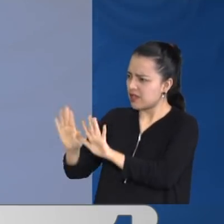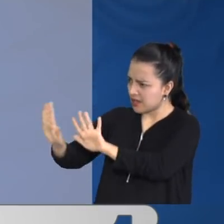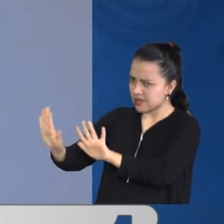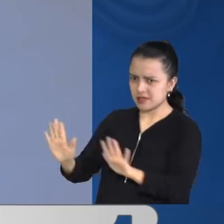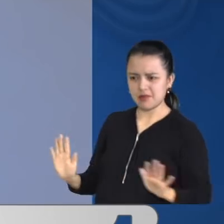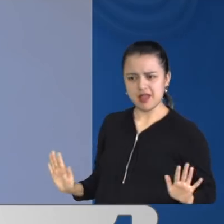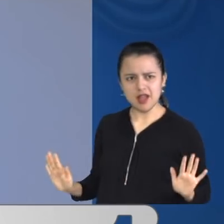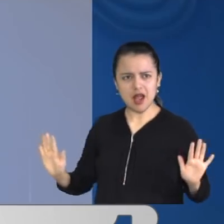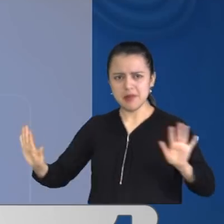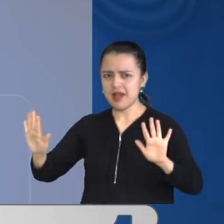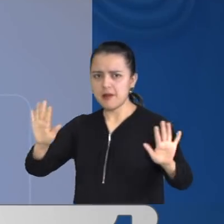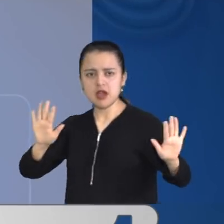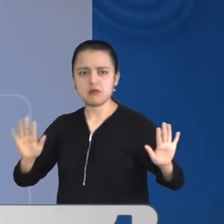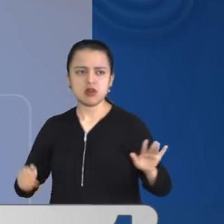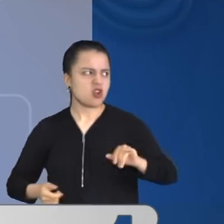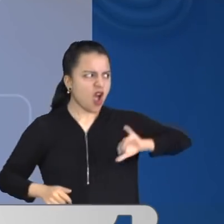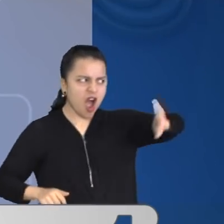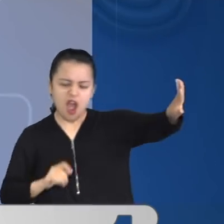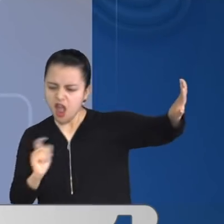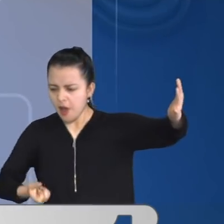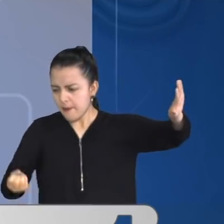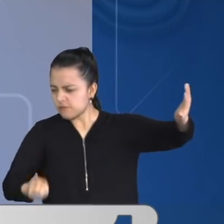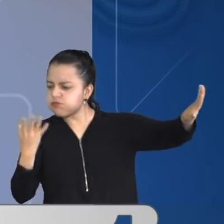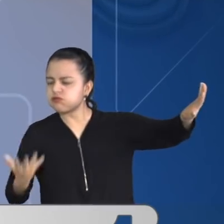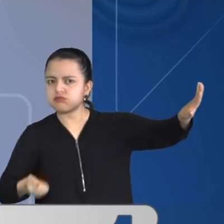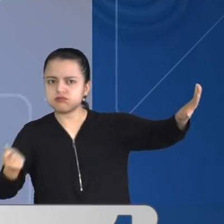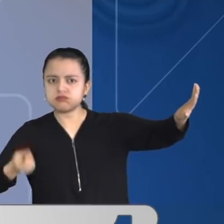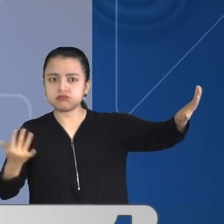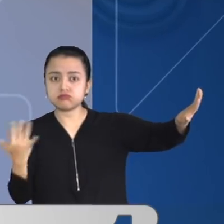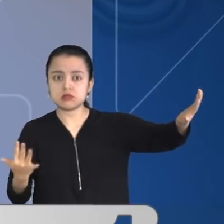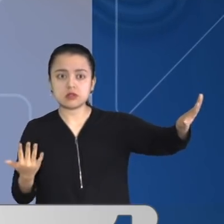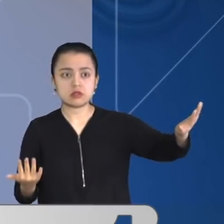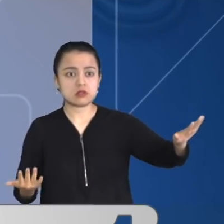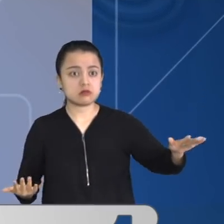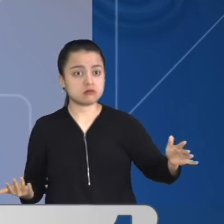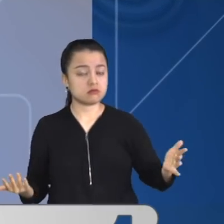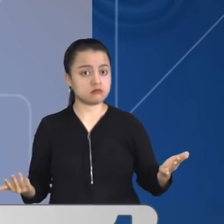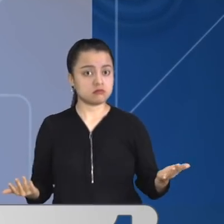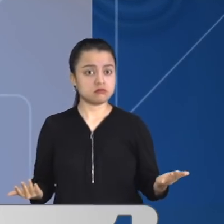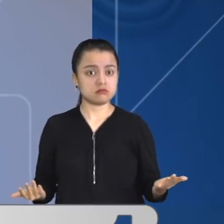dijeron las autoridades. Al negarse a entregar la